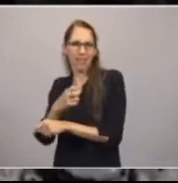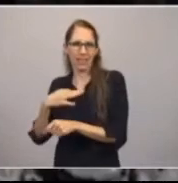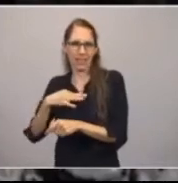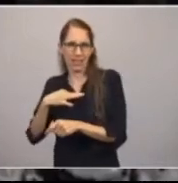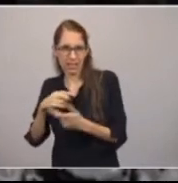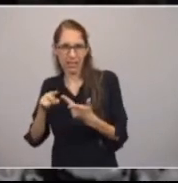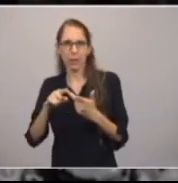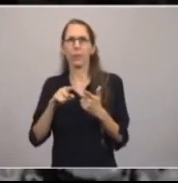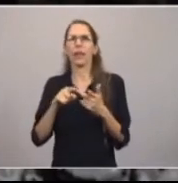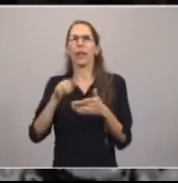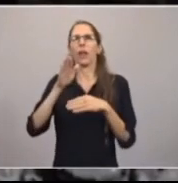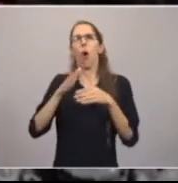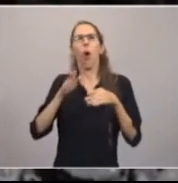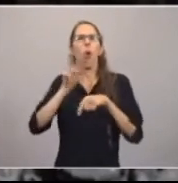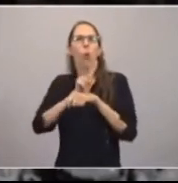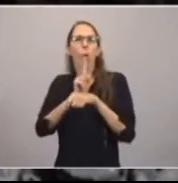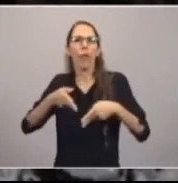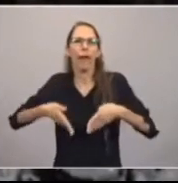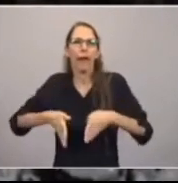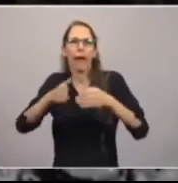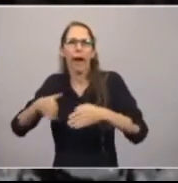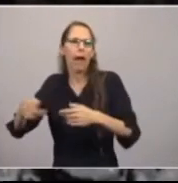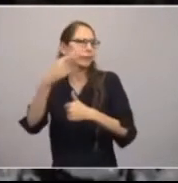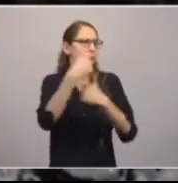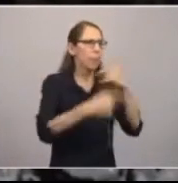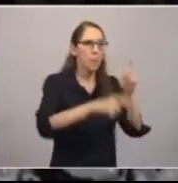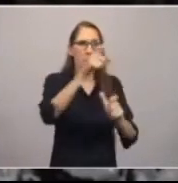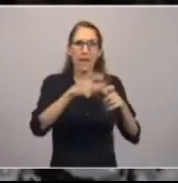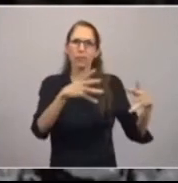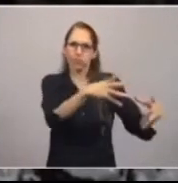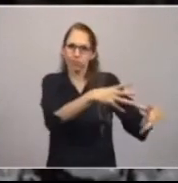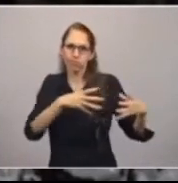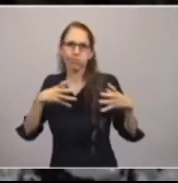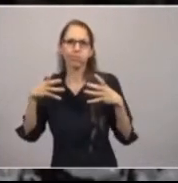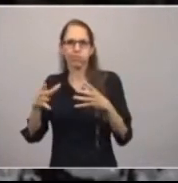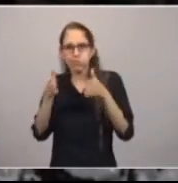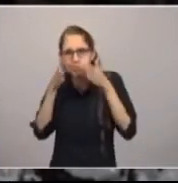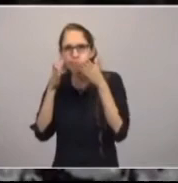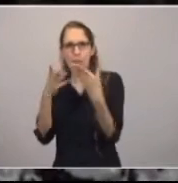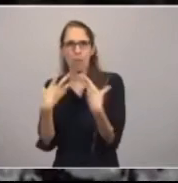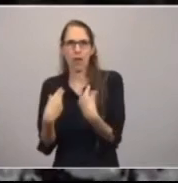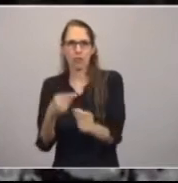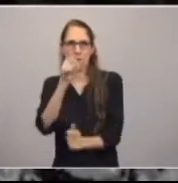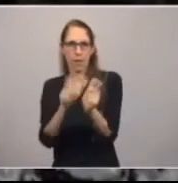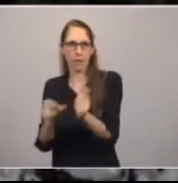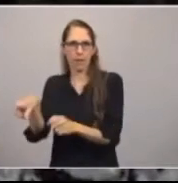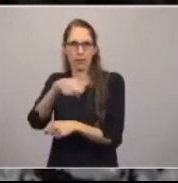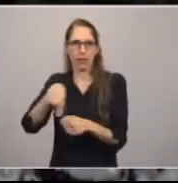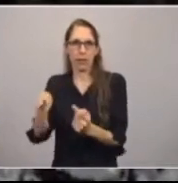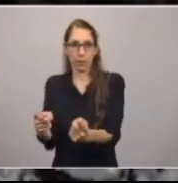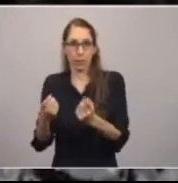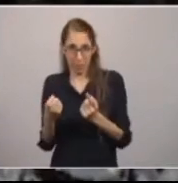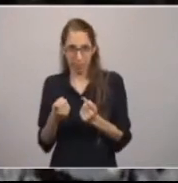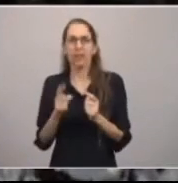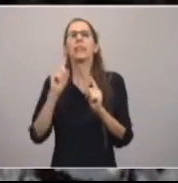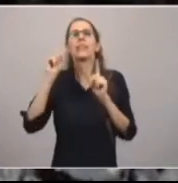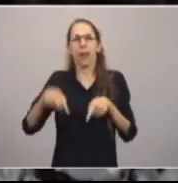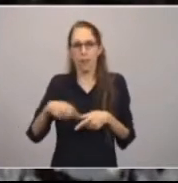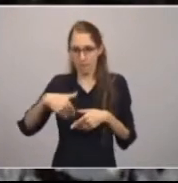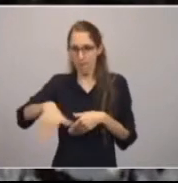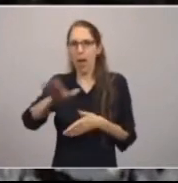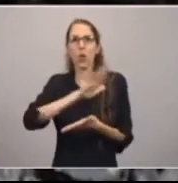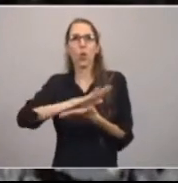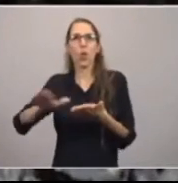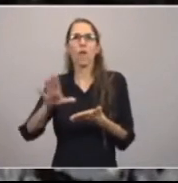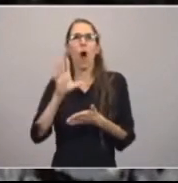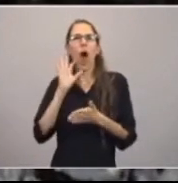los pusimos al servicio de quienes lo necesitaban. Y ahora se agrega algo que estuvimos diseñando porque tenía que tener un alcance y características